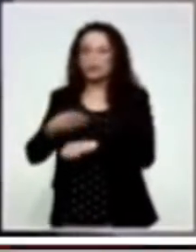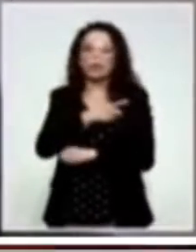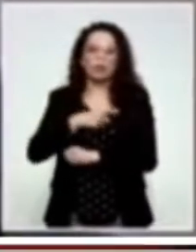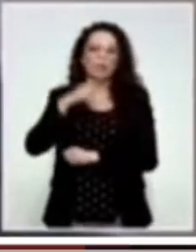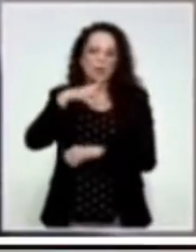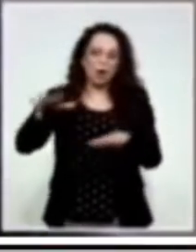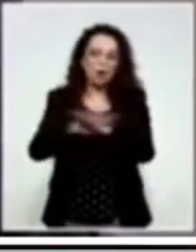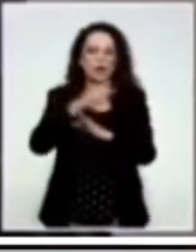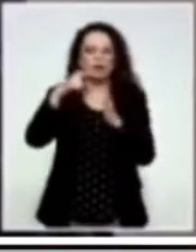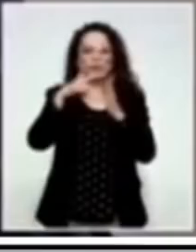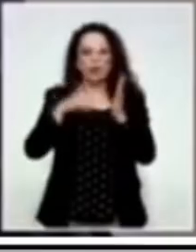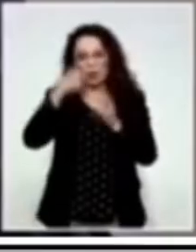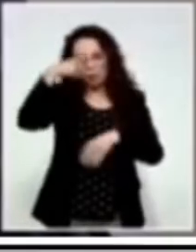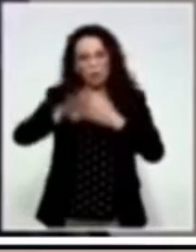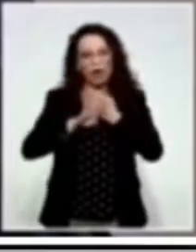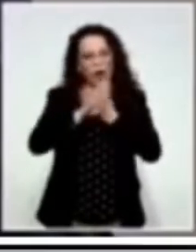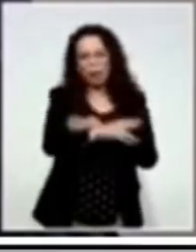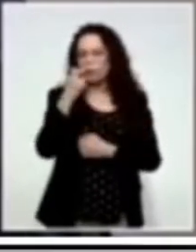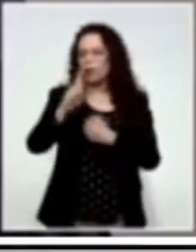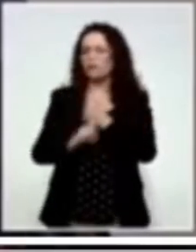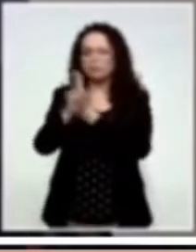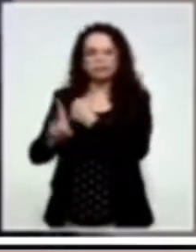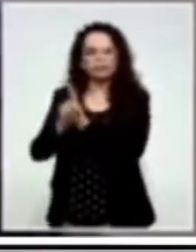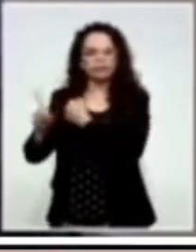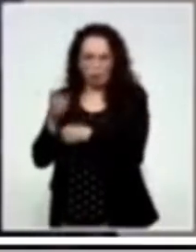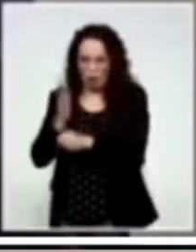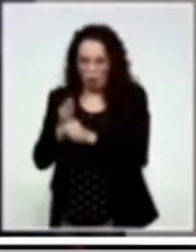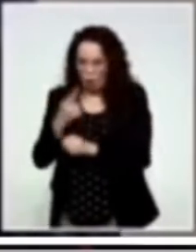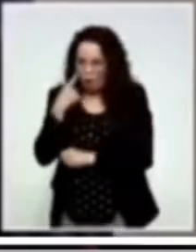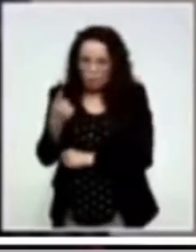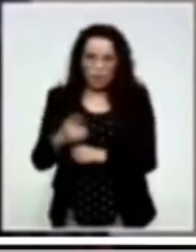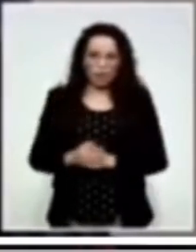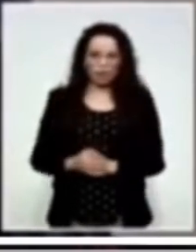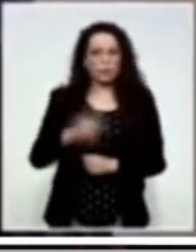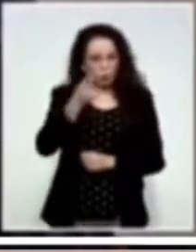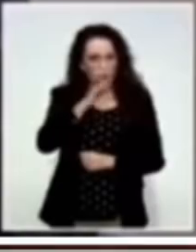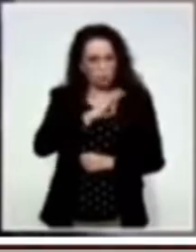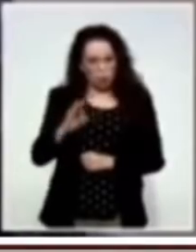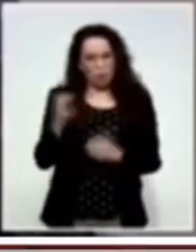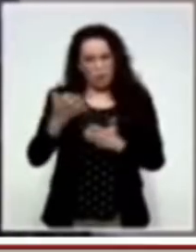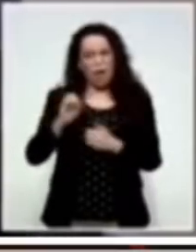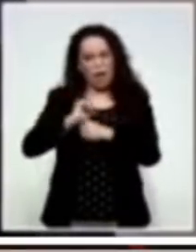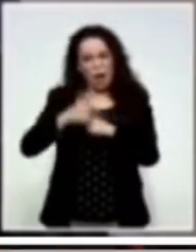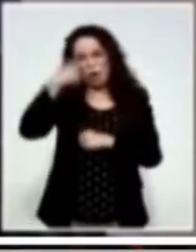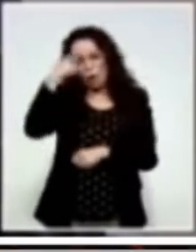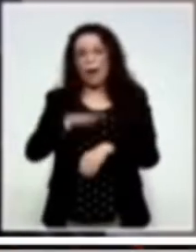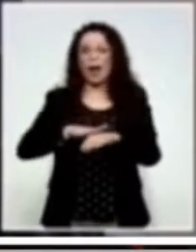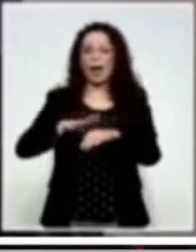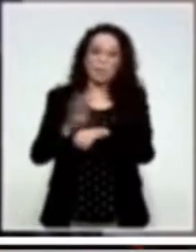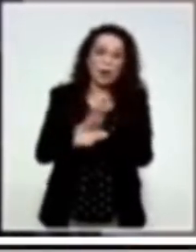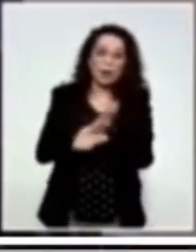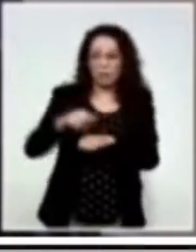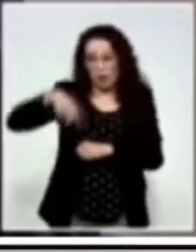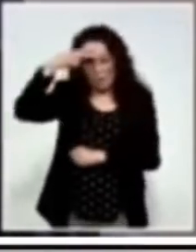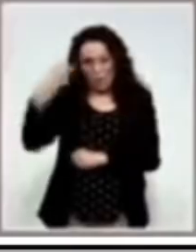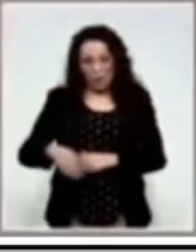del juego y evitar todo esto que se está viviendo. ¿No podría hacer usted algo para que sea en beneficio de todo México? Esa